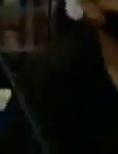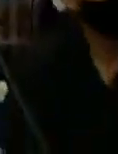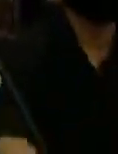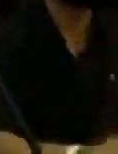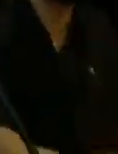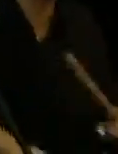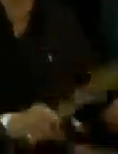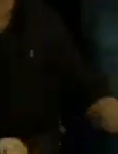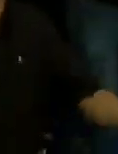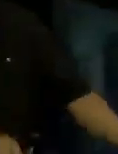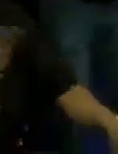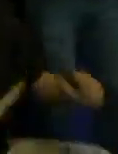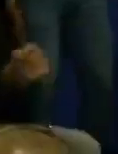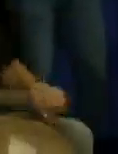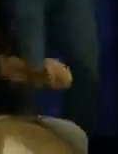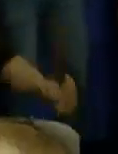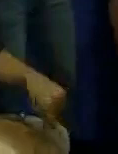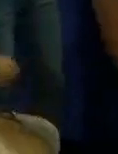2